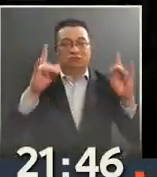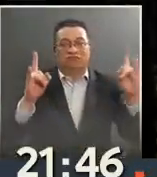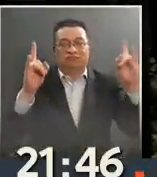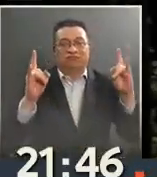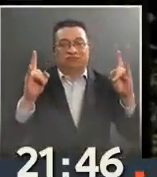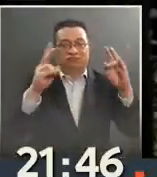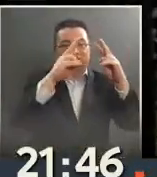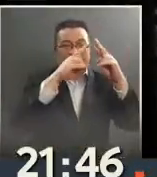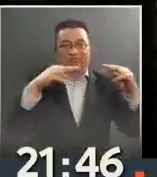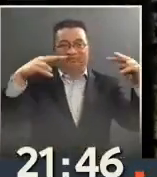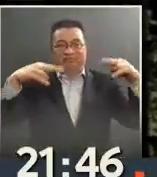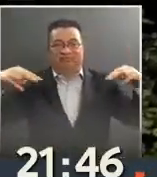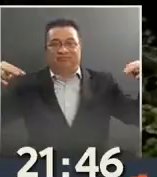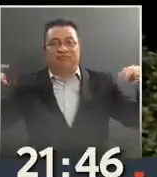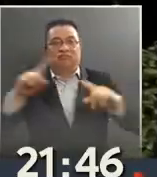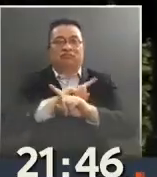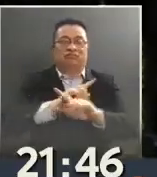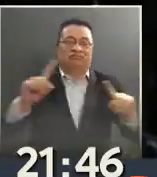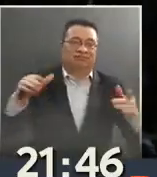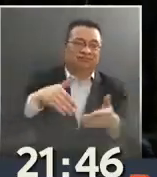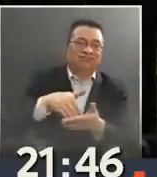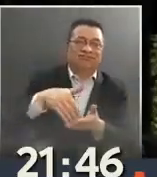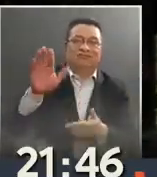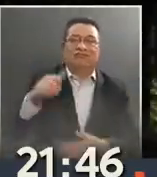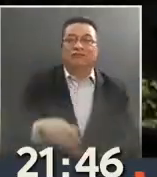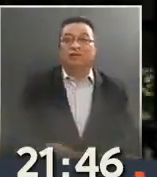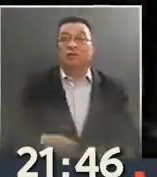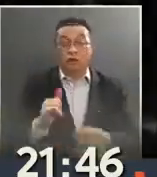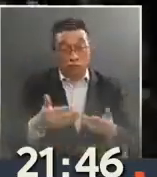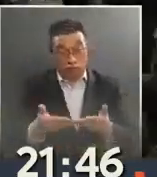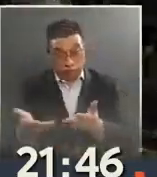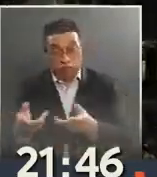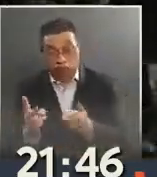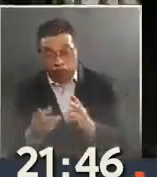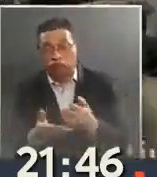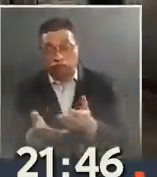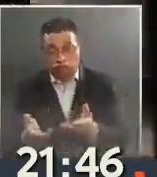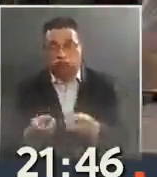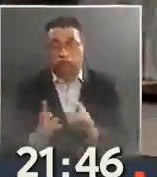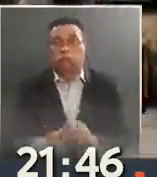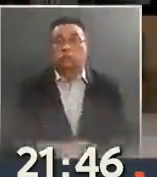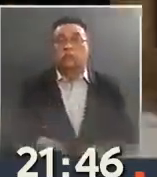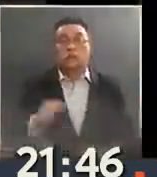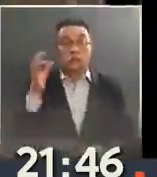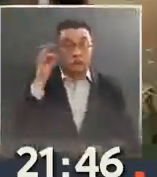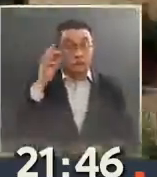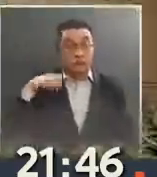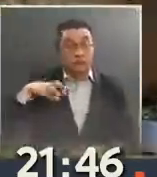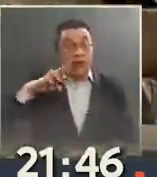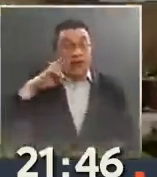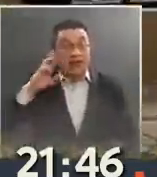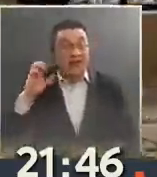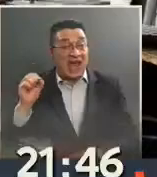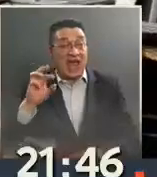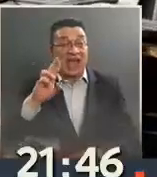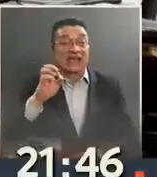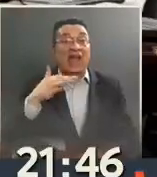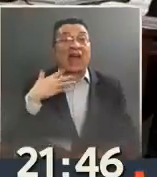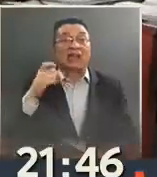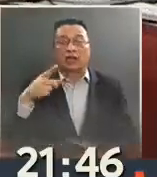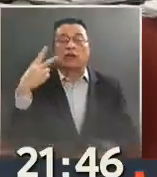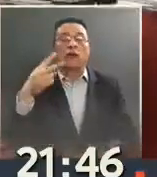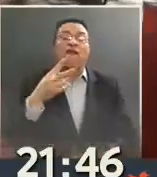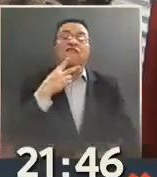sí. Sí, por favor, adelante. María Raquel es de esas habitantes emblemáticas de